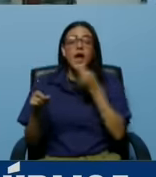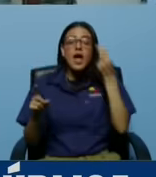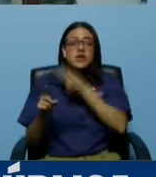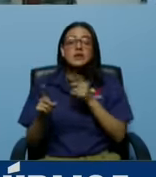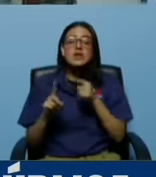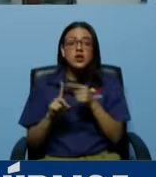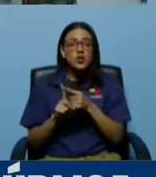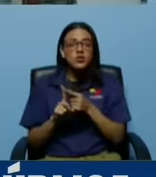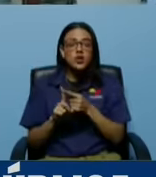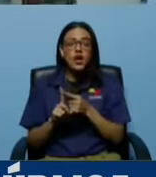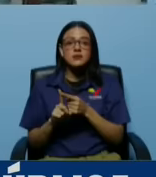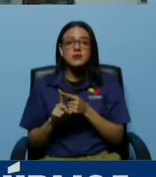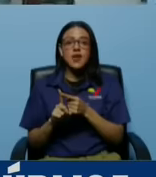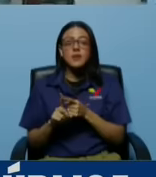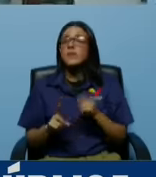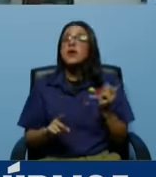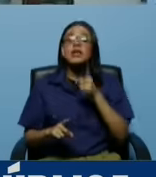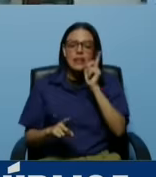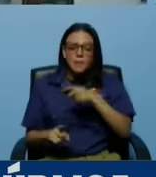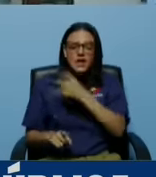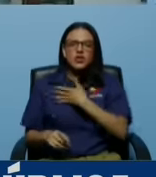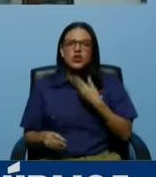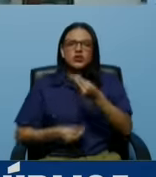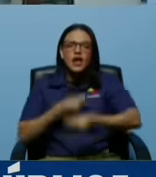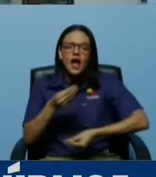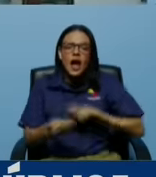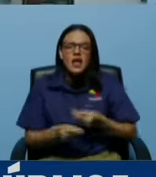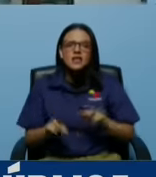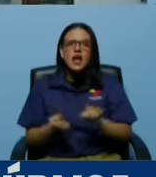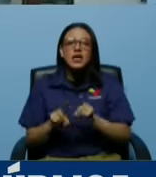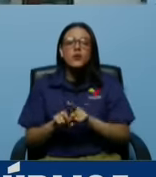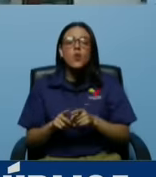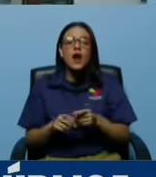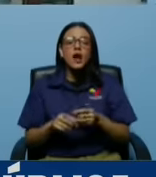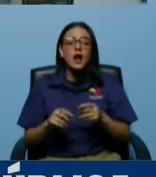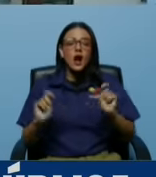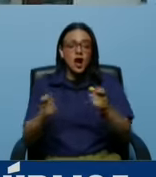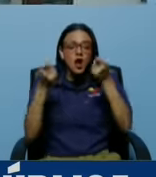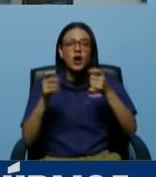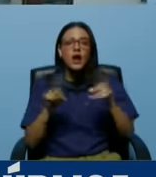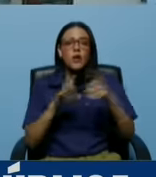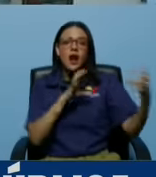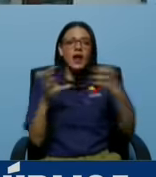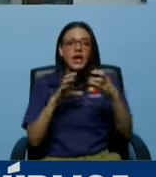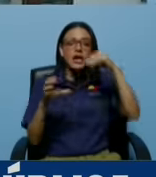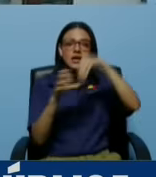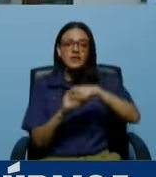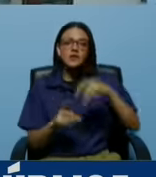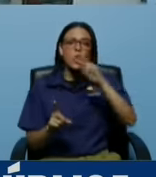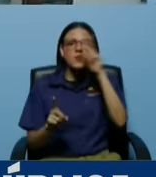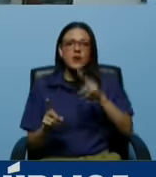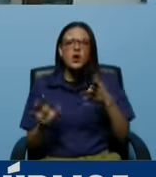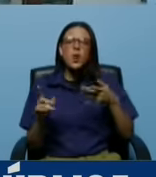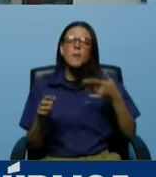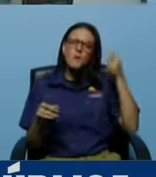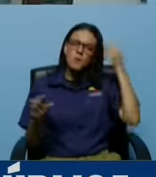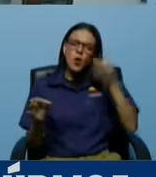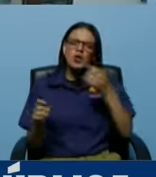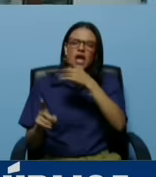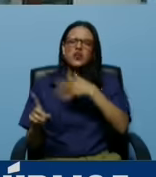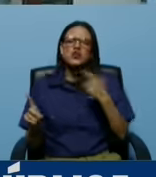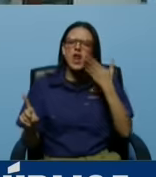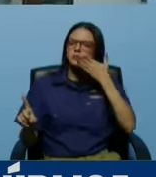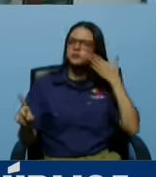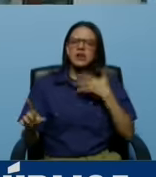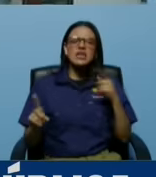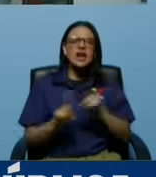odio, sino que quisieron, repito, ocasionar una guerra civil en este país por la soberbia de querer tomar el poder